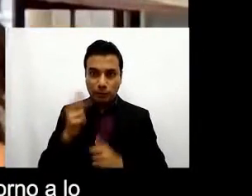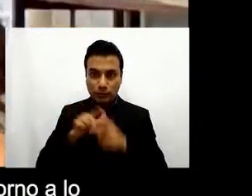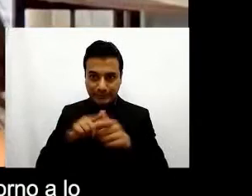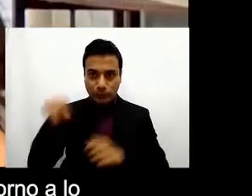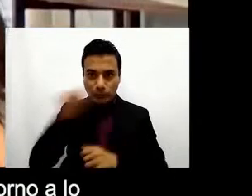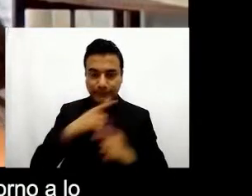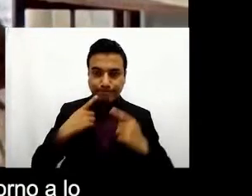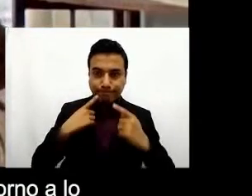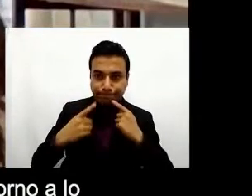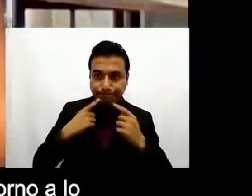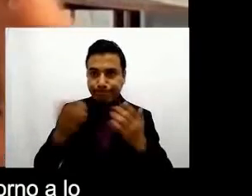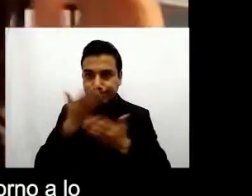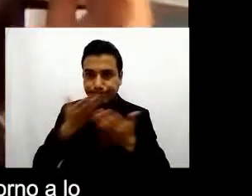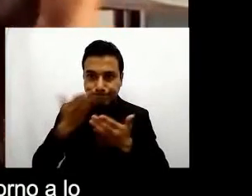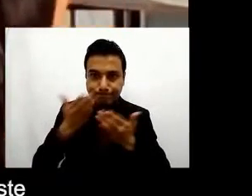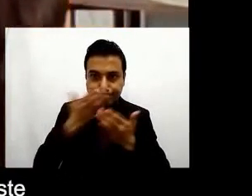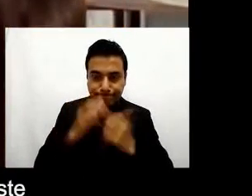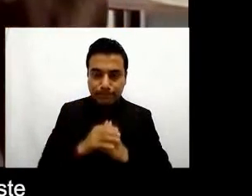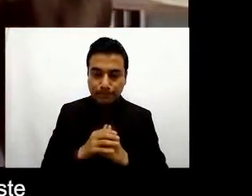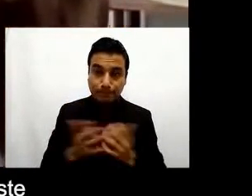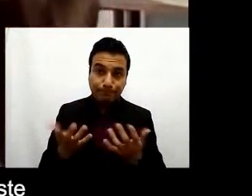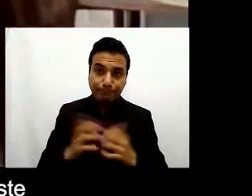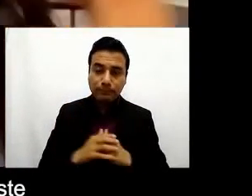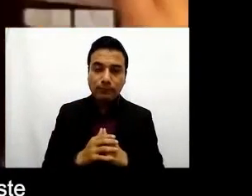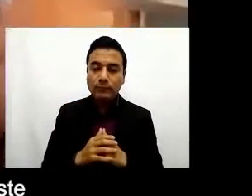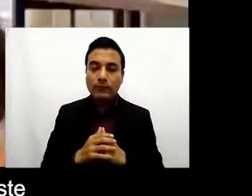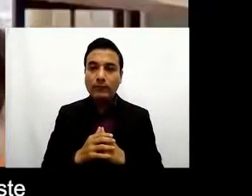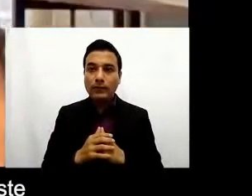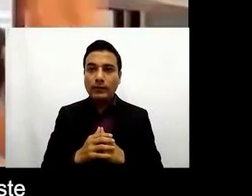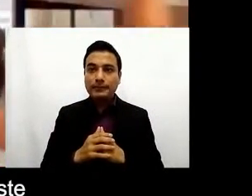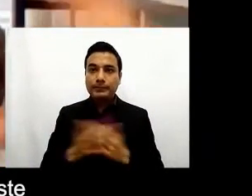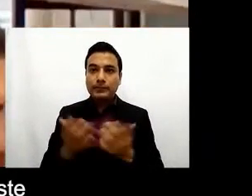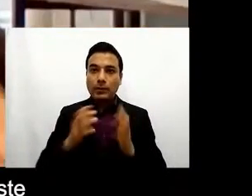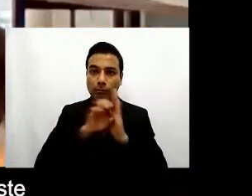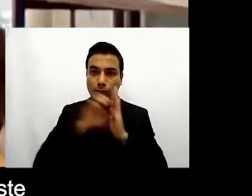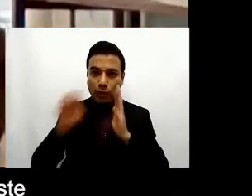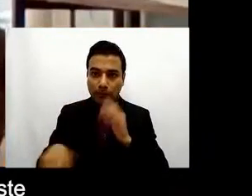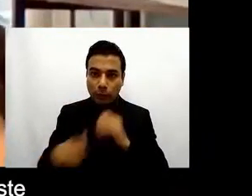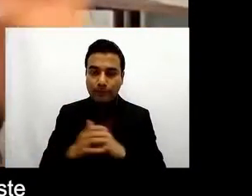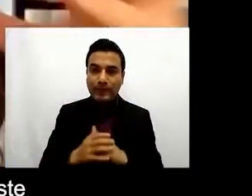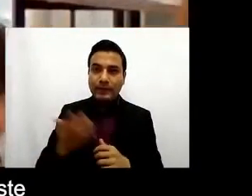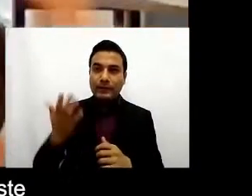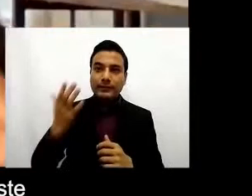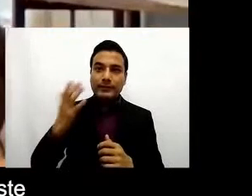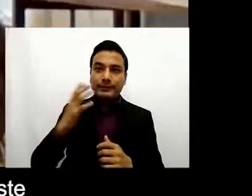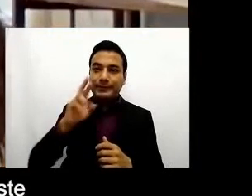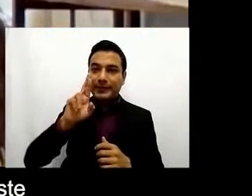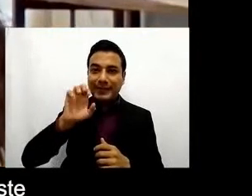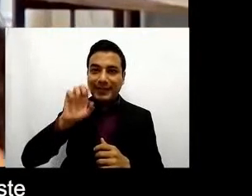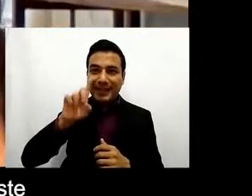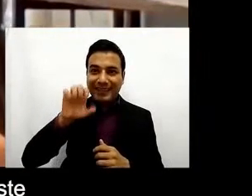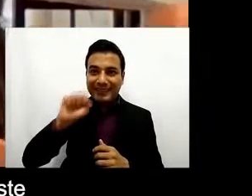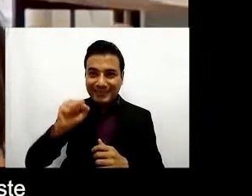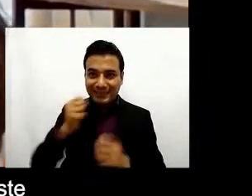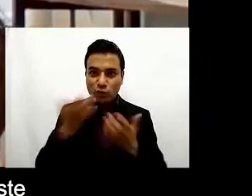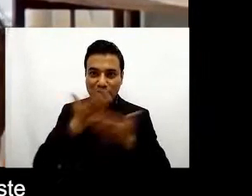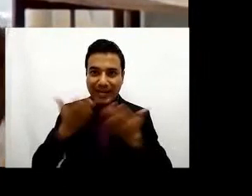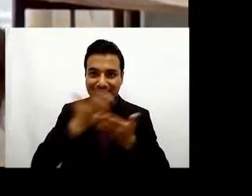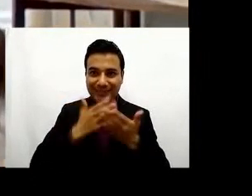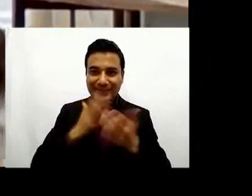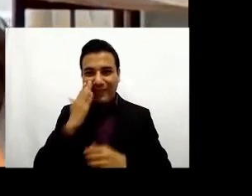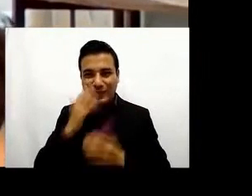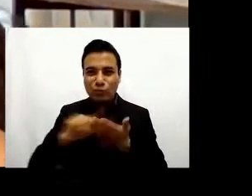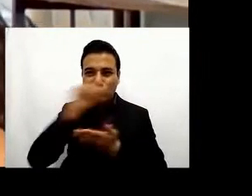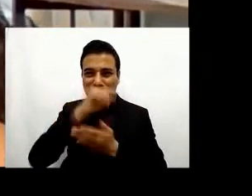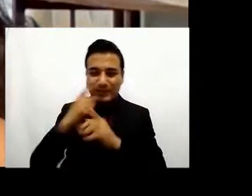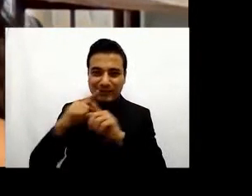ejemplo, pues me parece que todo lo que está sucediendo en las redes sociodigitales y en este mundo,